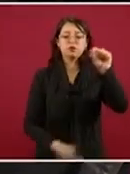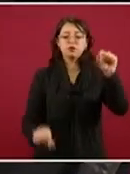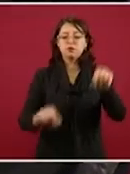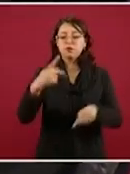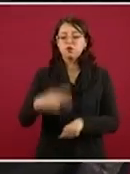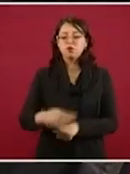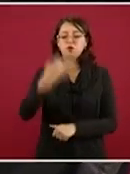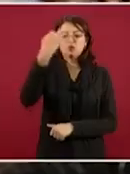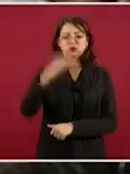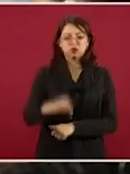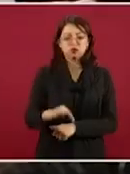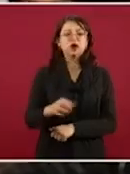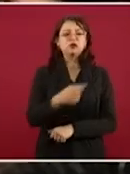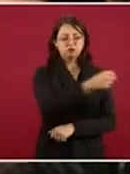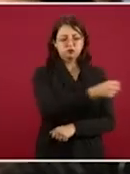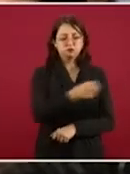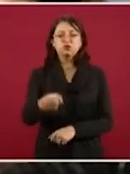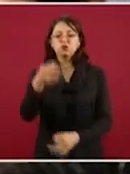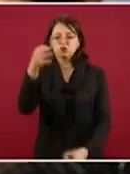Ya hemos